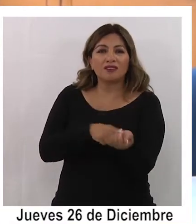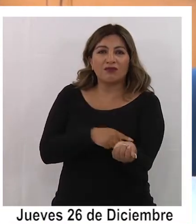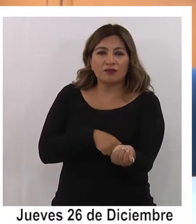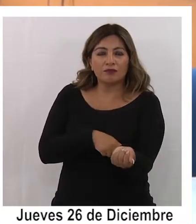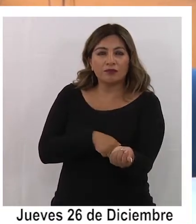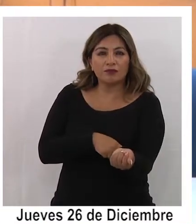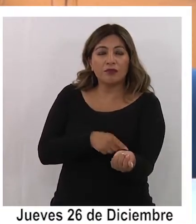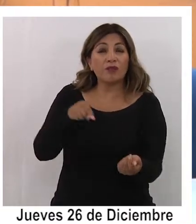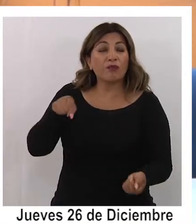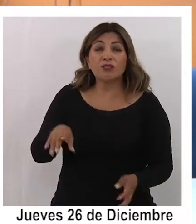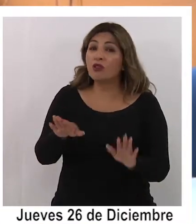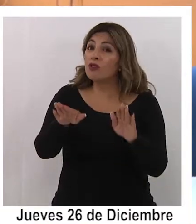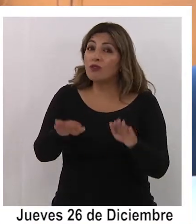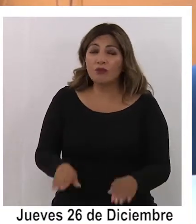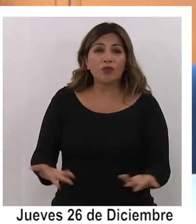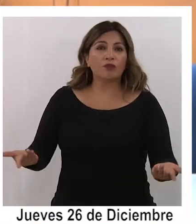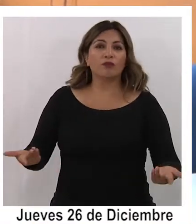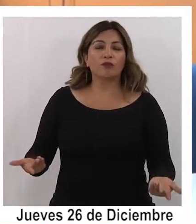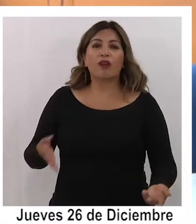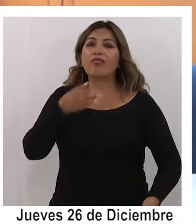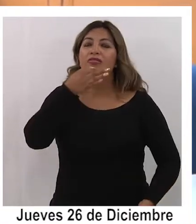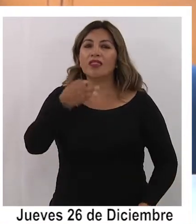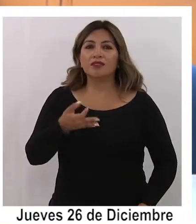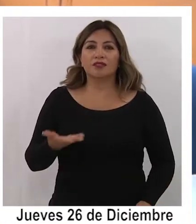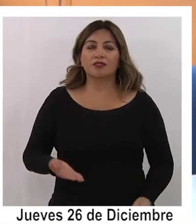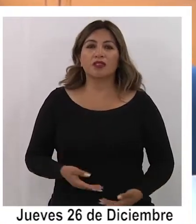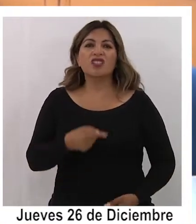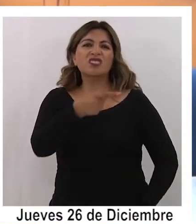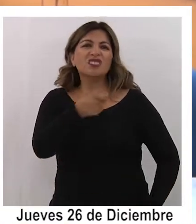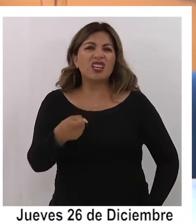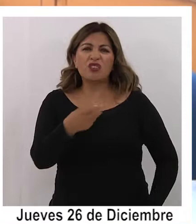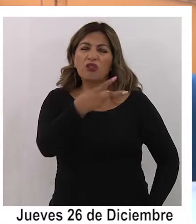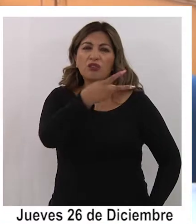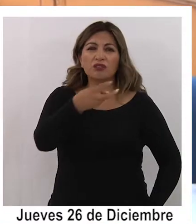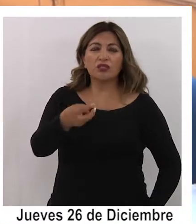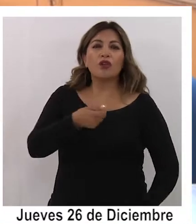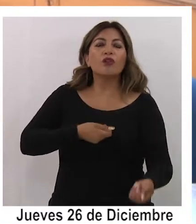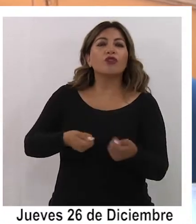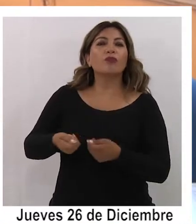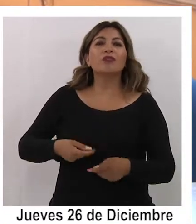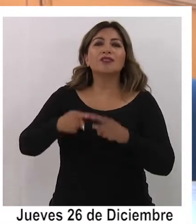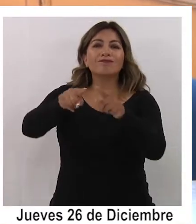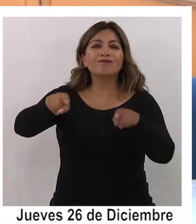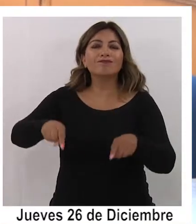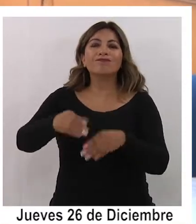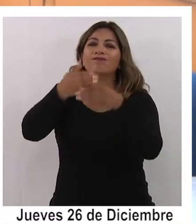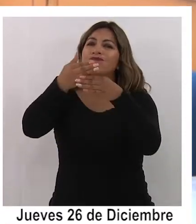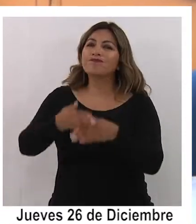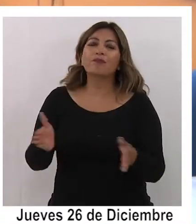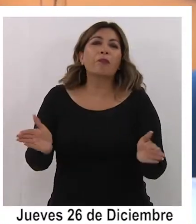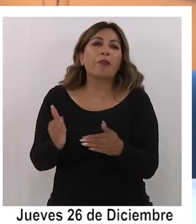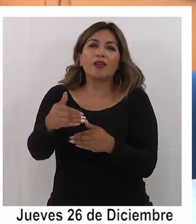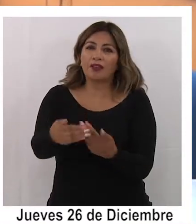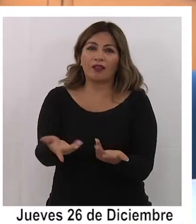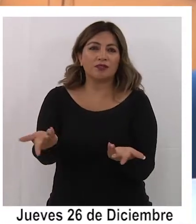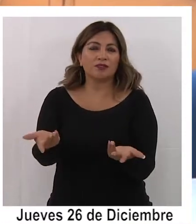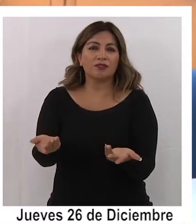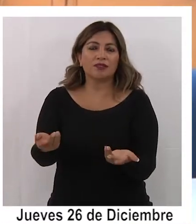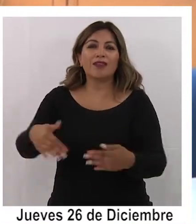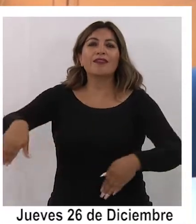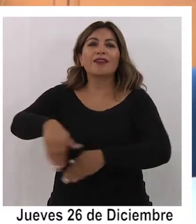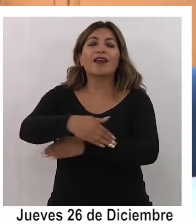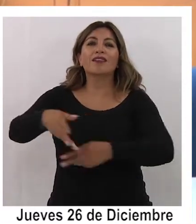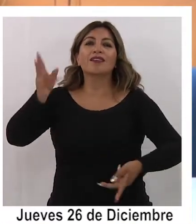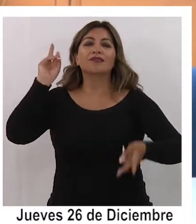pero es exactamente lo mismo que dicen los 100 o 200 comerciantes establecidos pequeños que están en